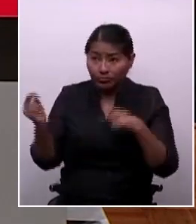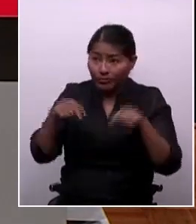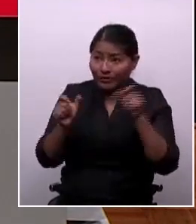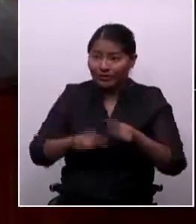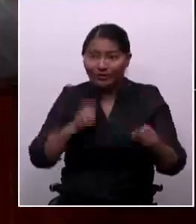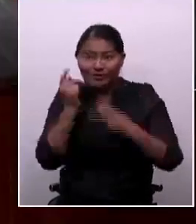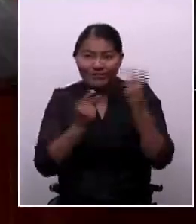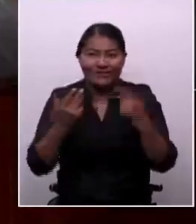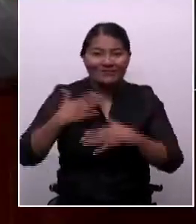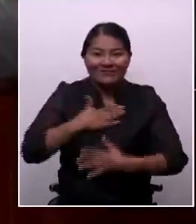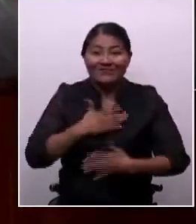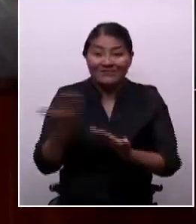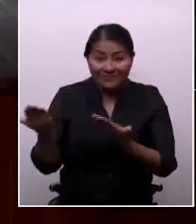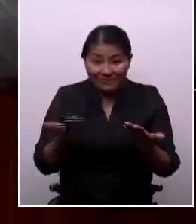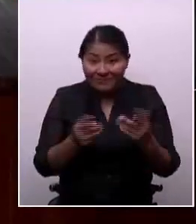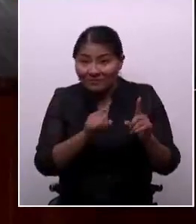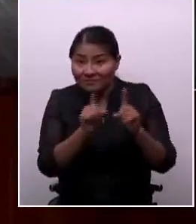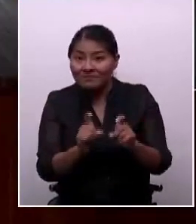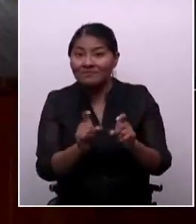quién comienza